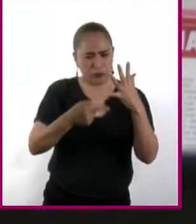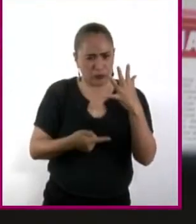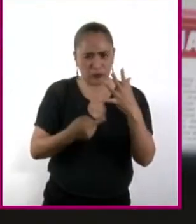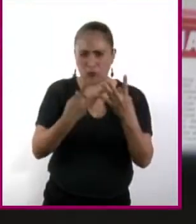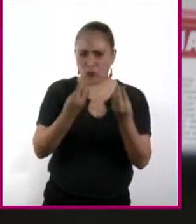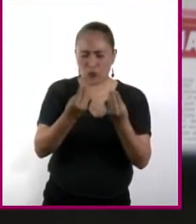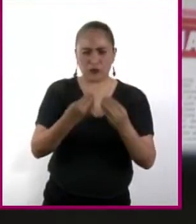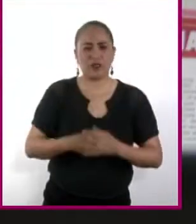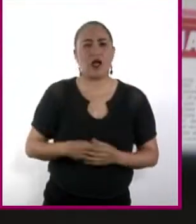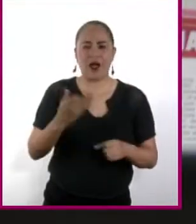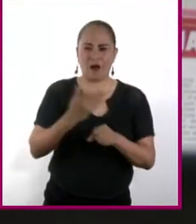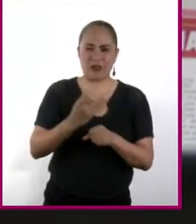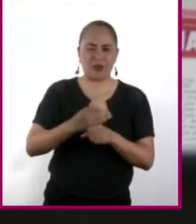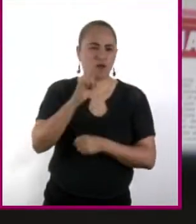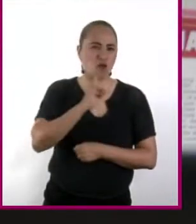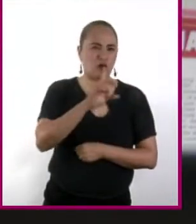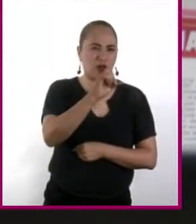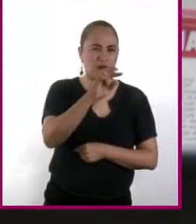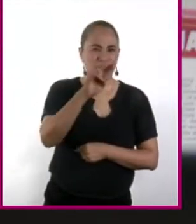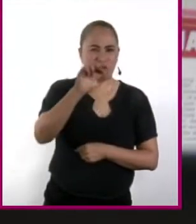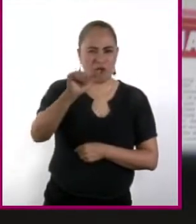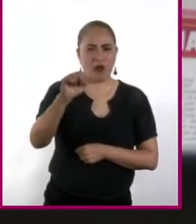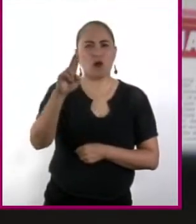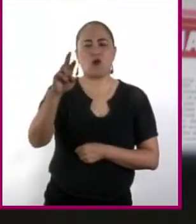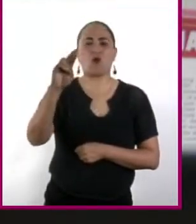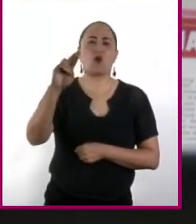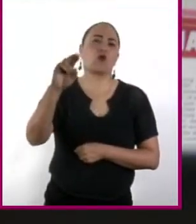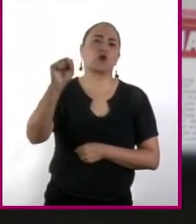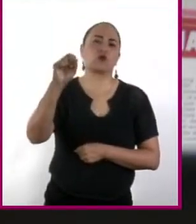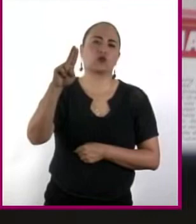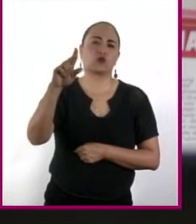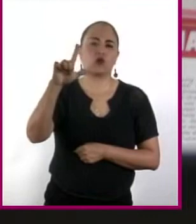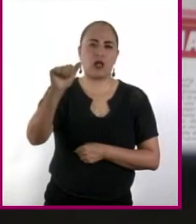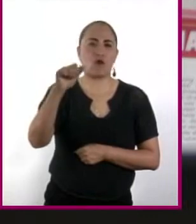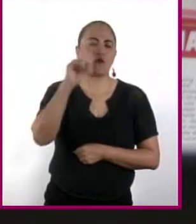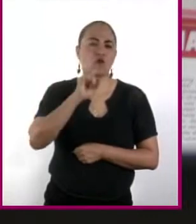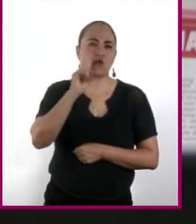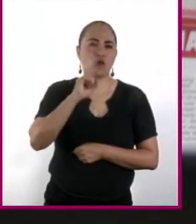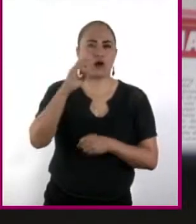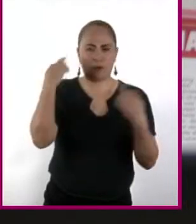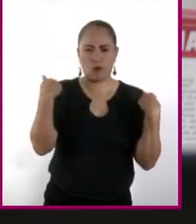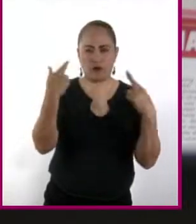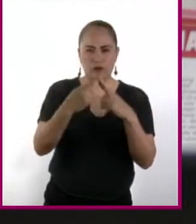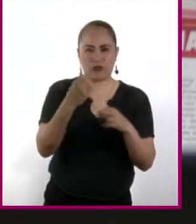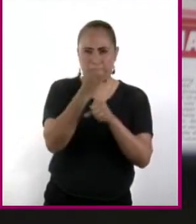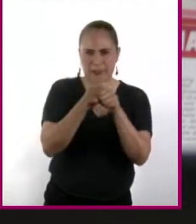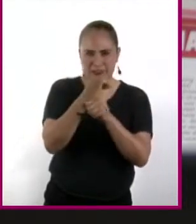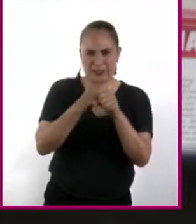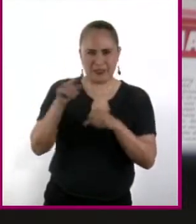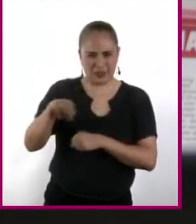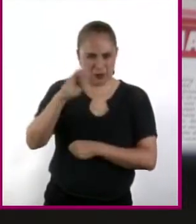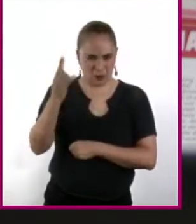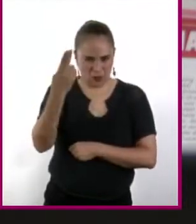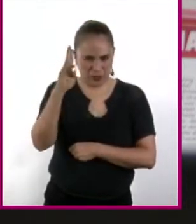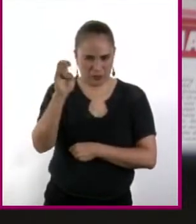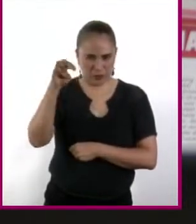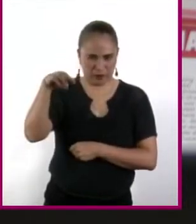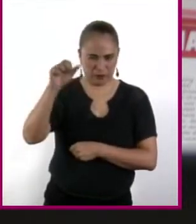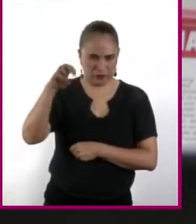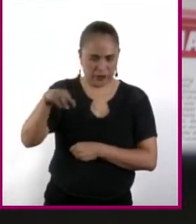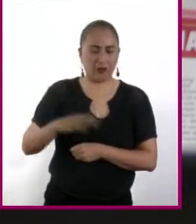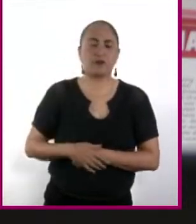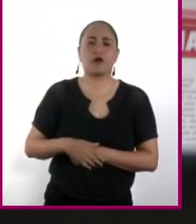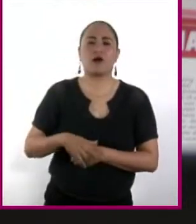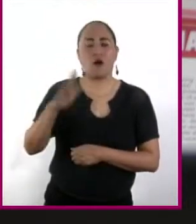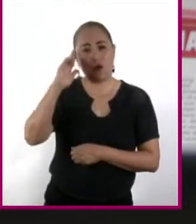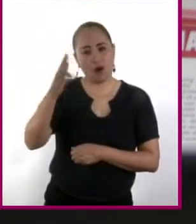Estamos con la doctora Úrsula Oswald Spring, profesora e investigadora de la UNAM. Doctora, gusto en saludarla. ¿Por qué